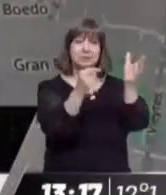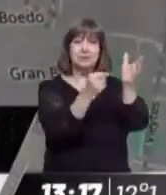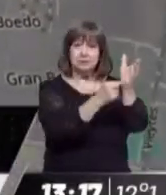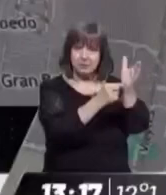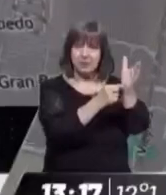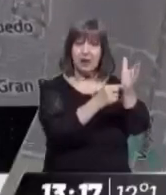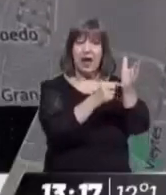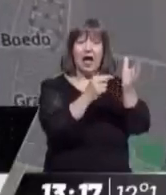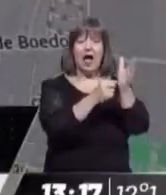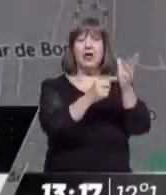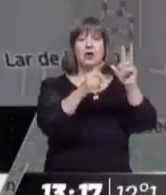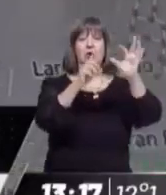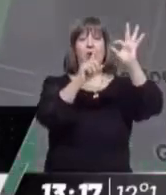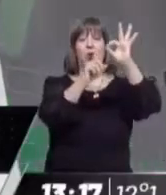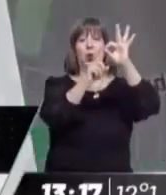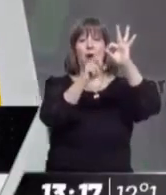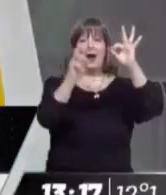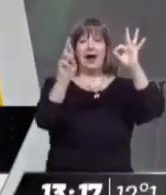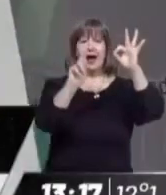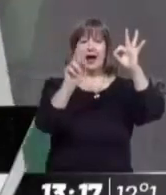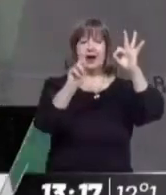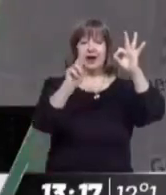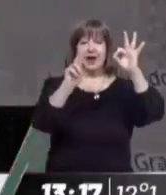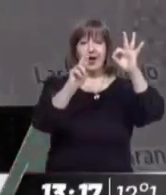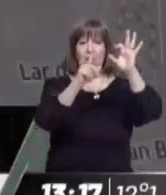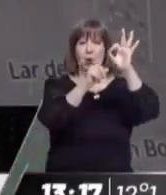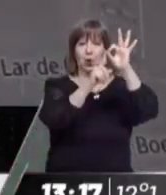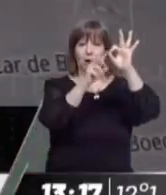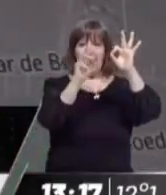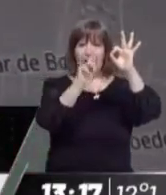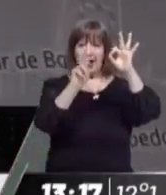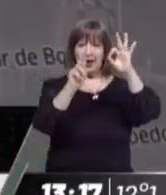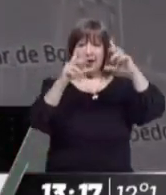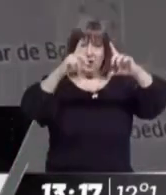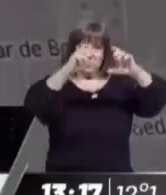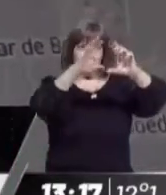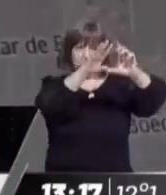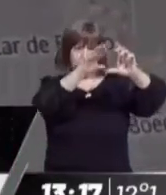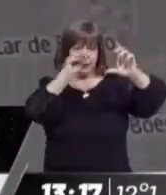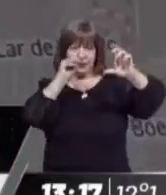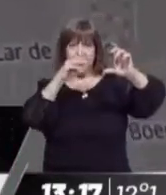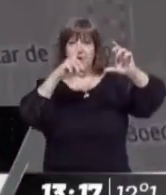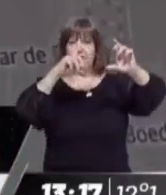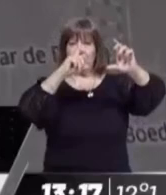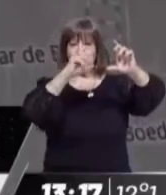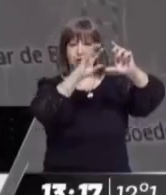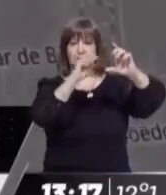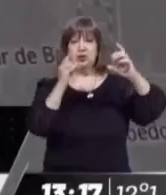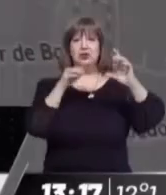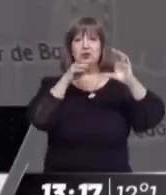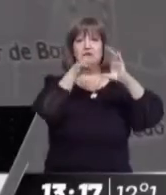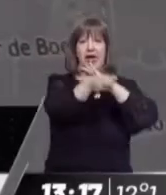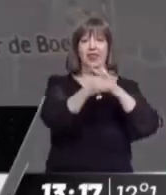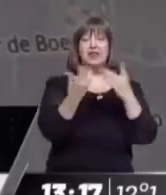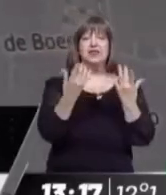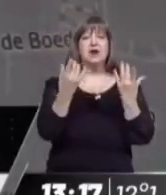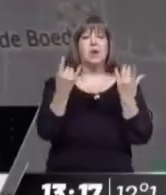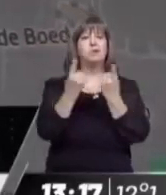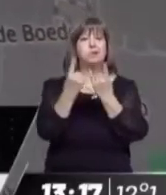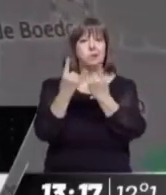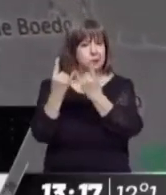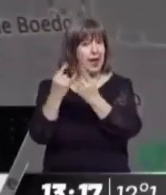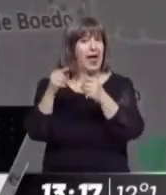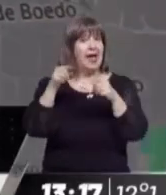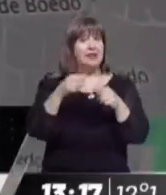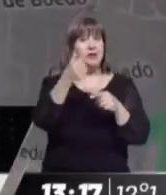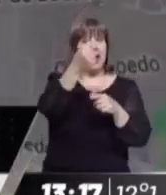higiene hay un código QR esas famosas fotitos que uno puede acá con el celular y te lleva directamente a la página para descargarlo es una